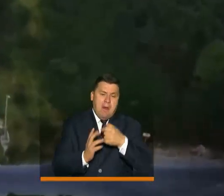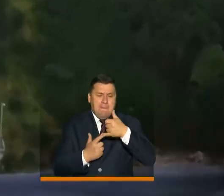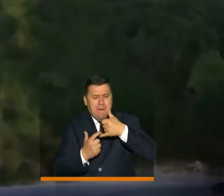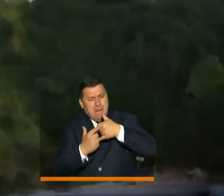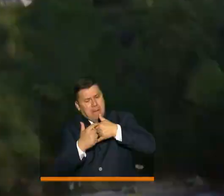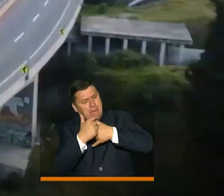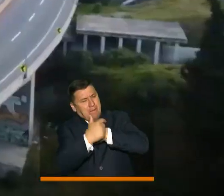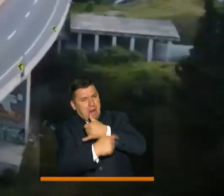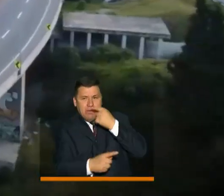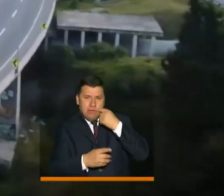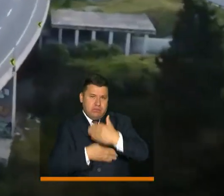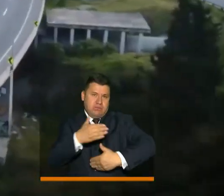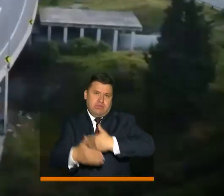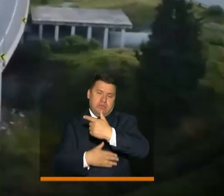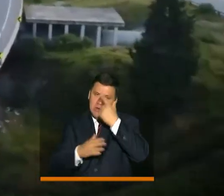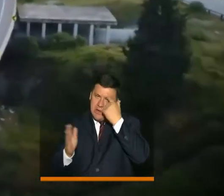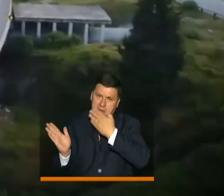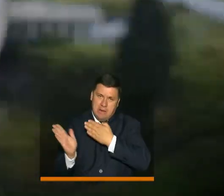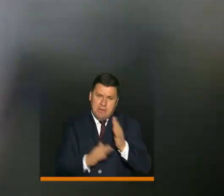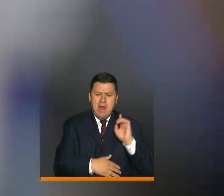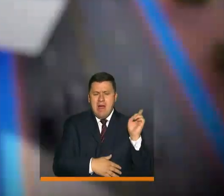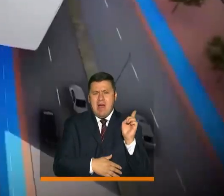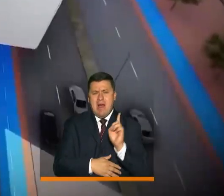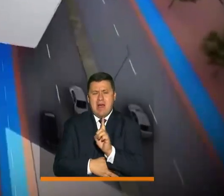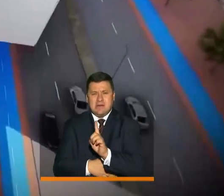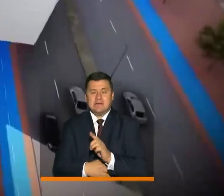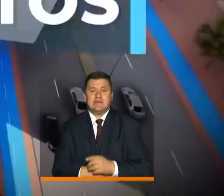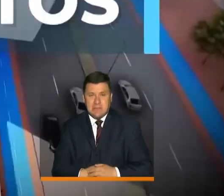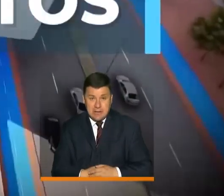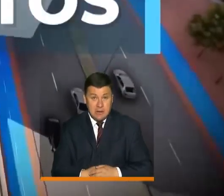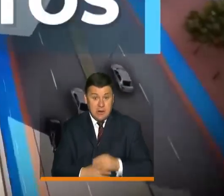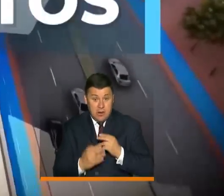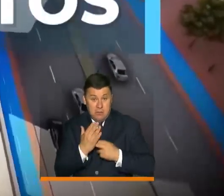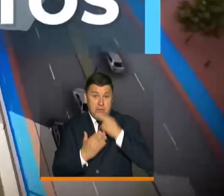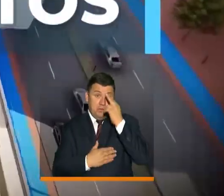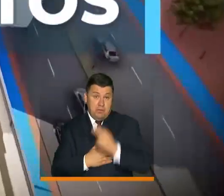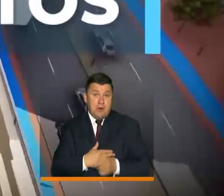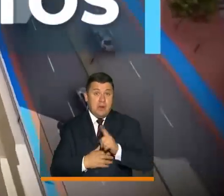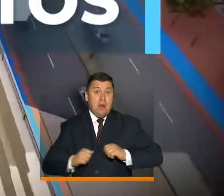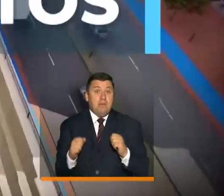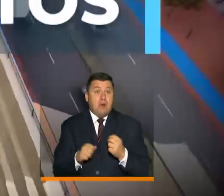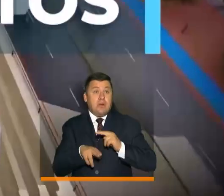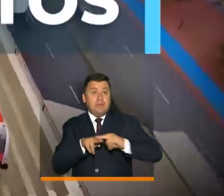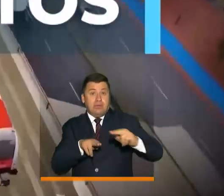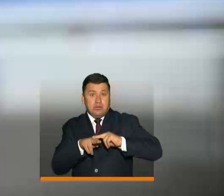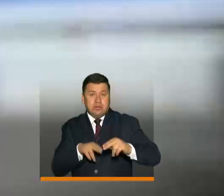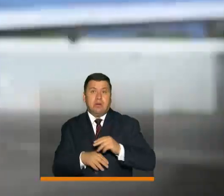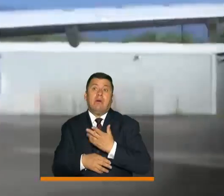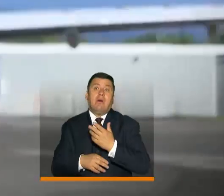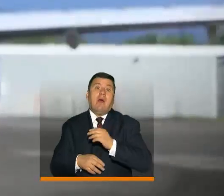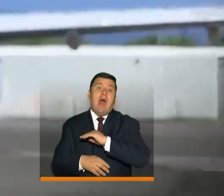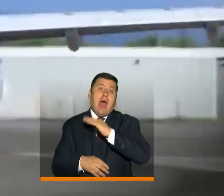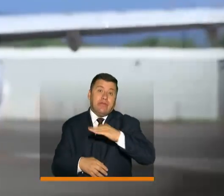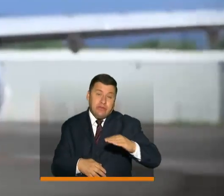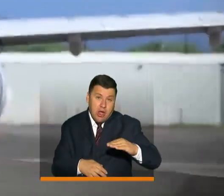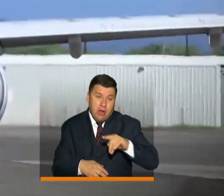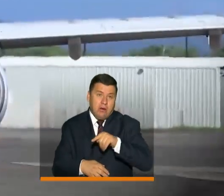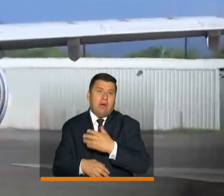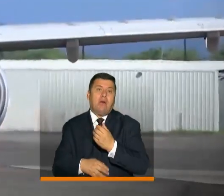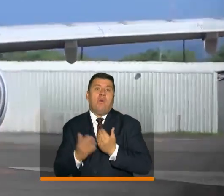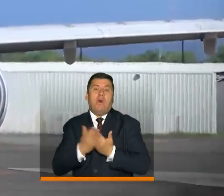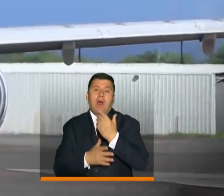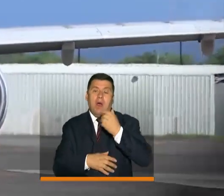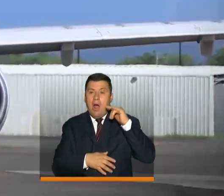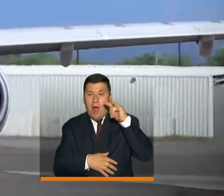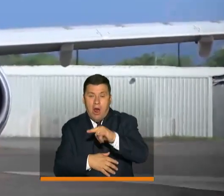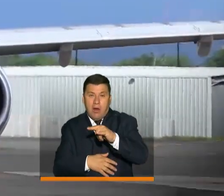territorial y la puesta en marcha del Plan Bicentenario. Se acelerarán proyectos como el Metro de Bogotá, Puerto de Antioquia, los nuevos aeropuertos de